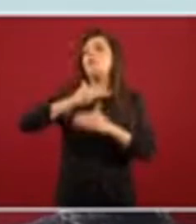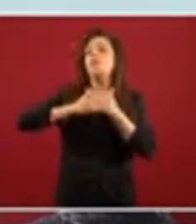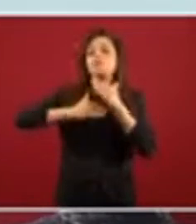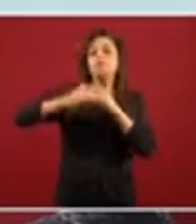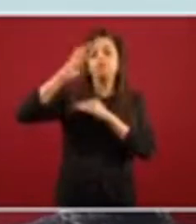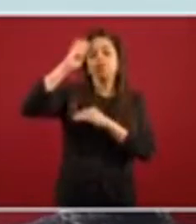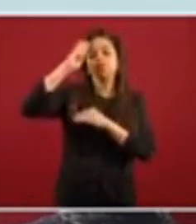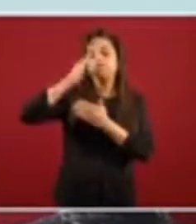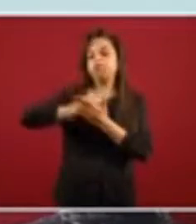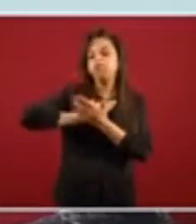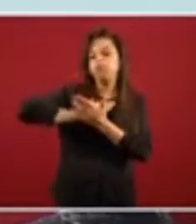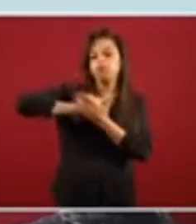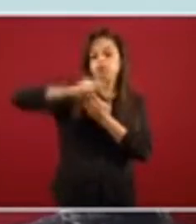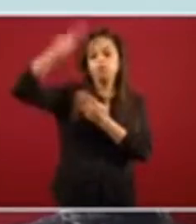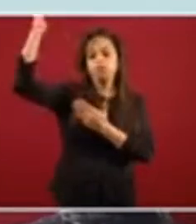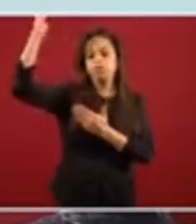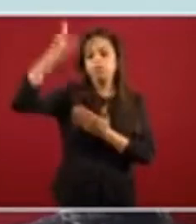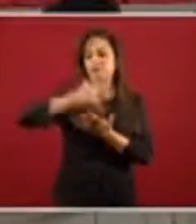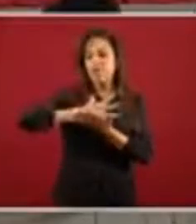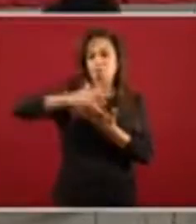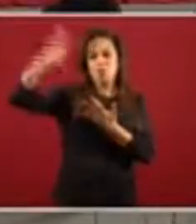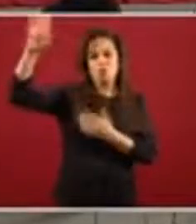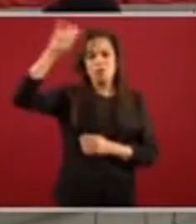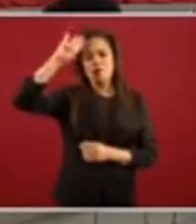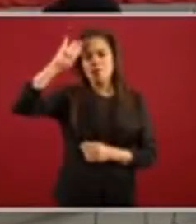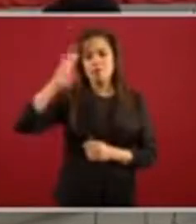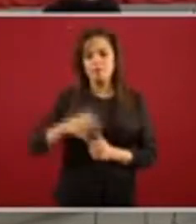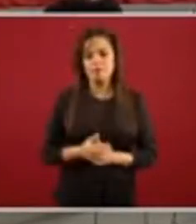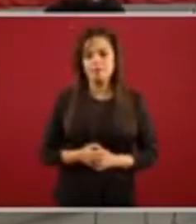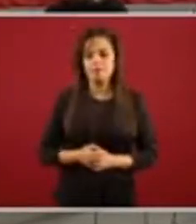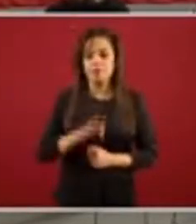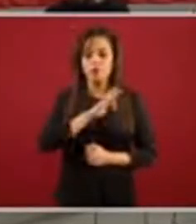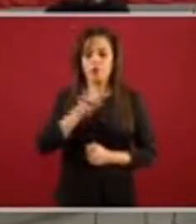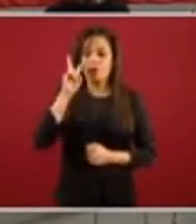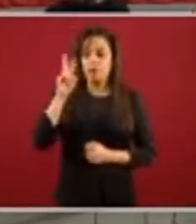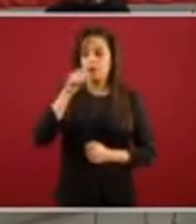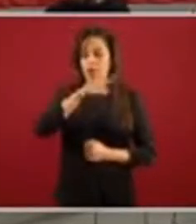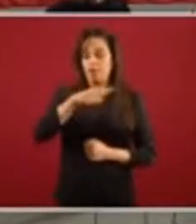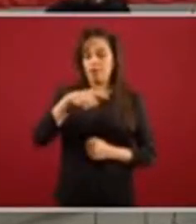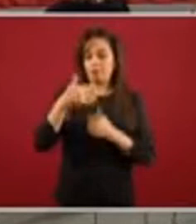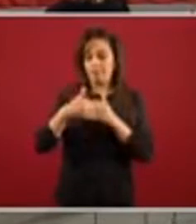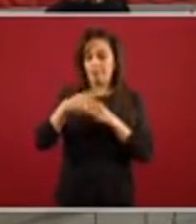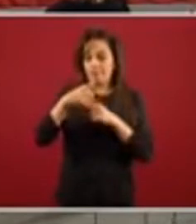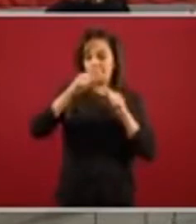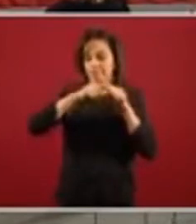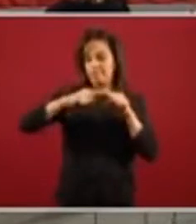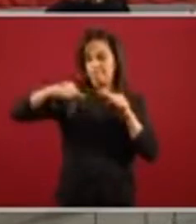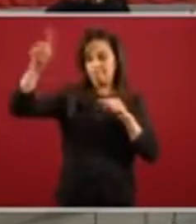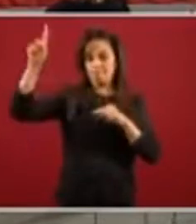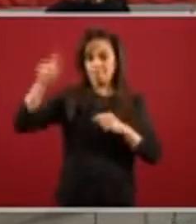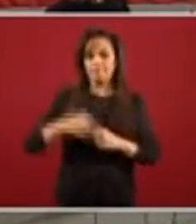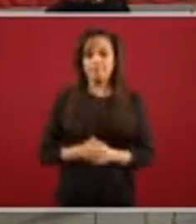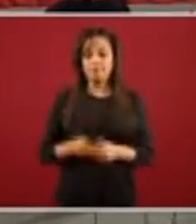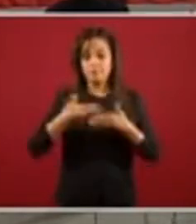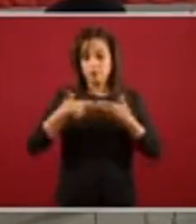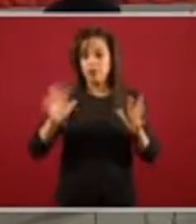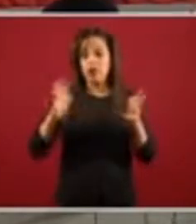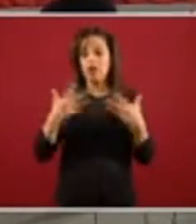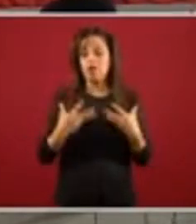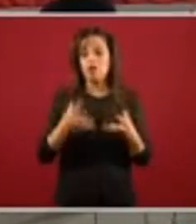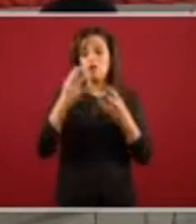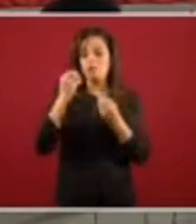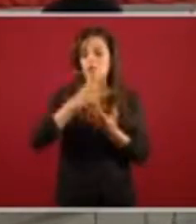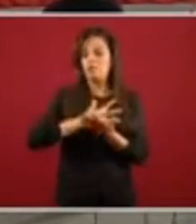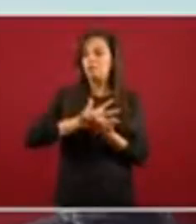hemos rebasado. Y como se muestra en la siguiente gráfica, estamos ya en un periodo de aumento